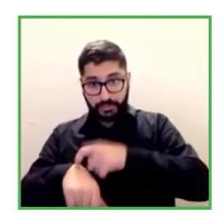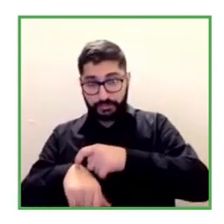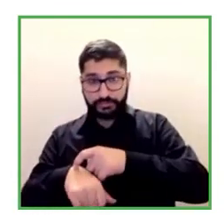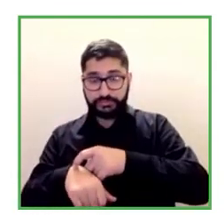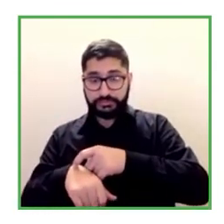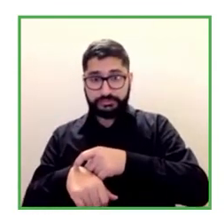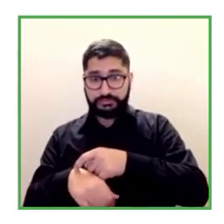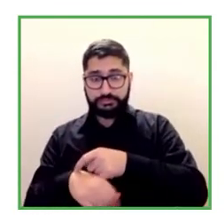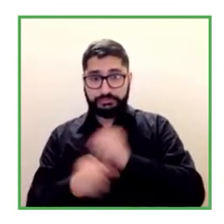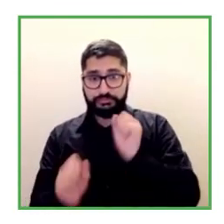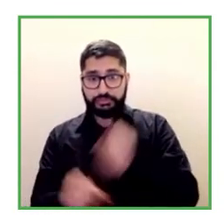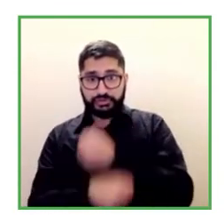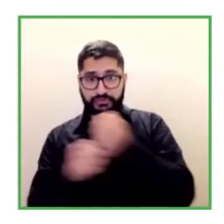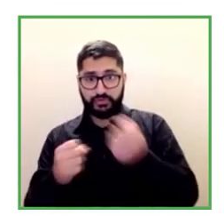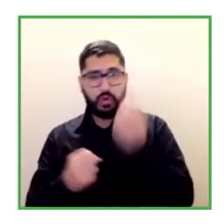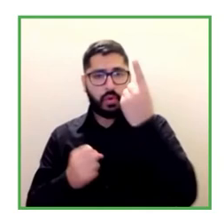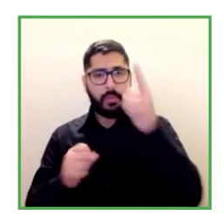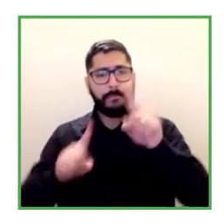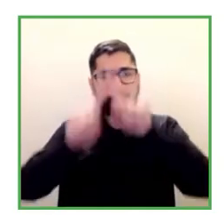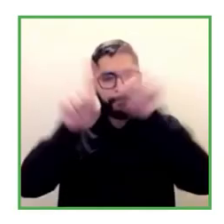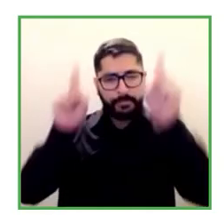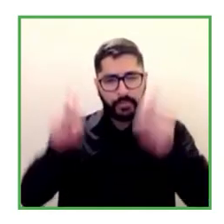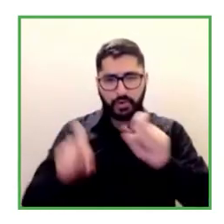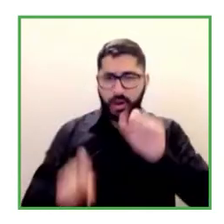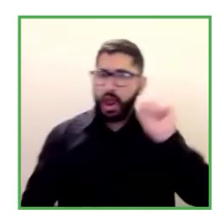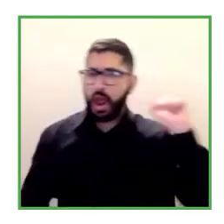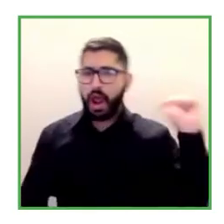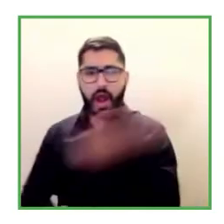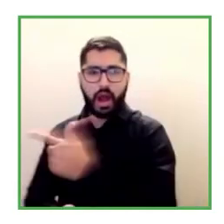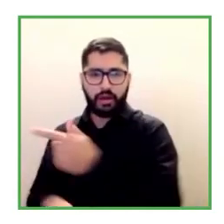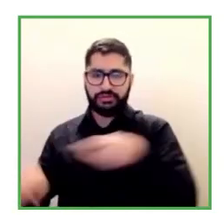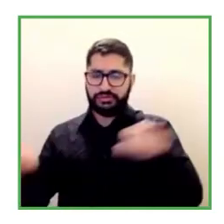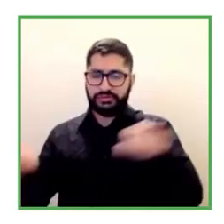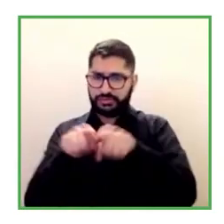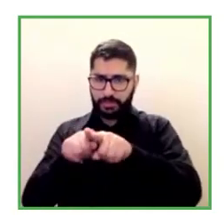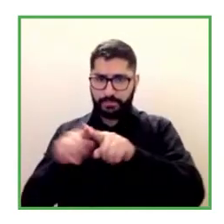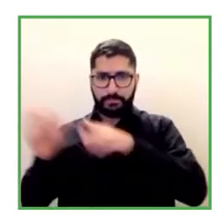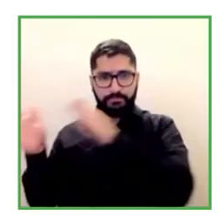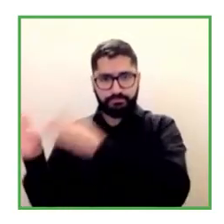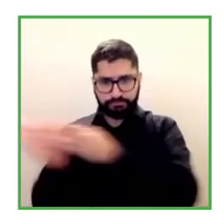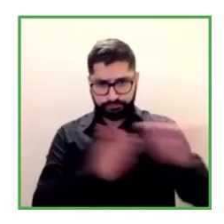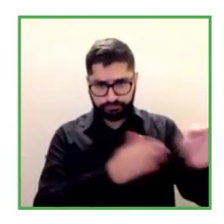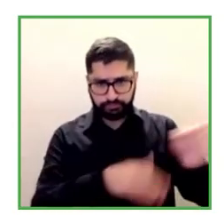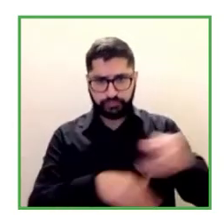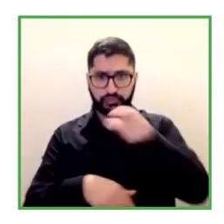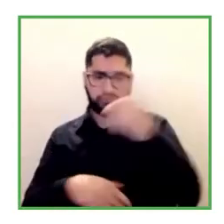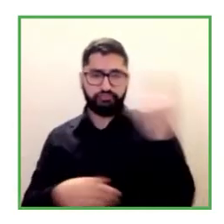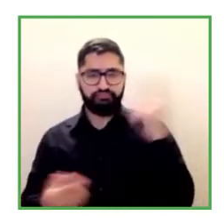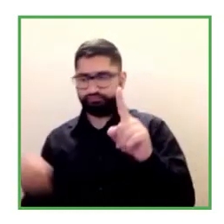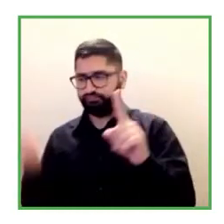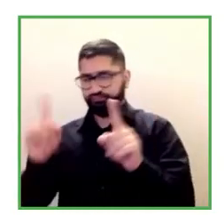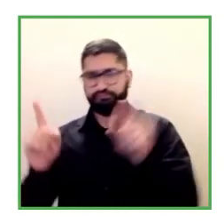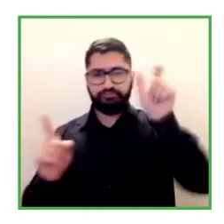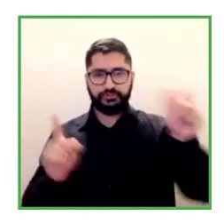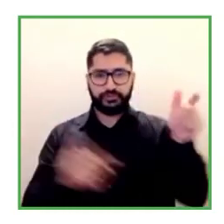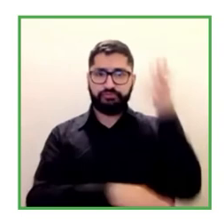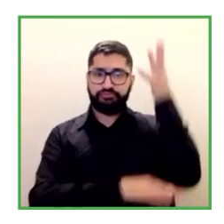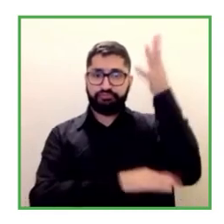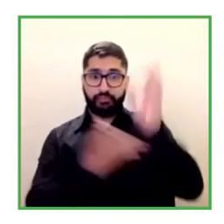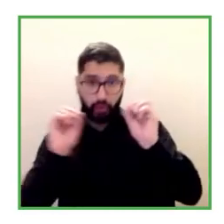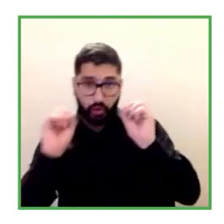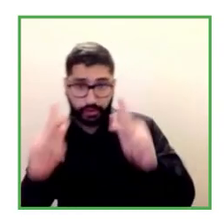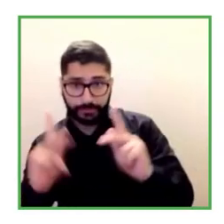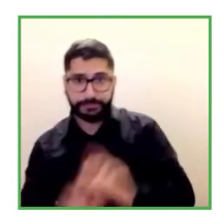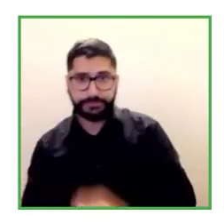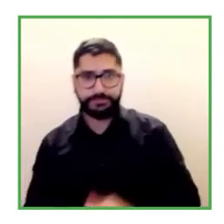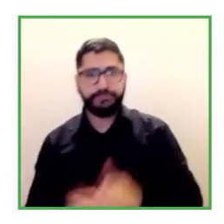pregunta general a todas y les propongo que vamos en el mismo orden en que fueron ustedes presentando. Partiendo por Alejandra, me